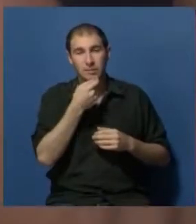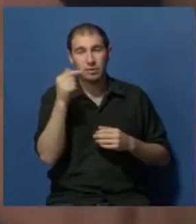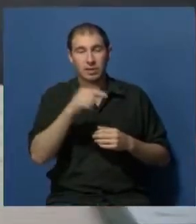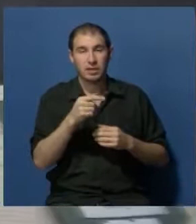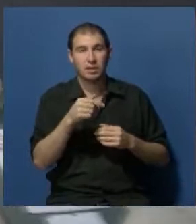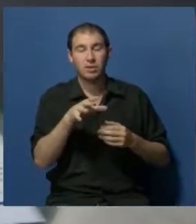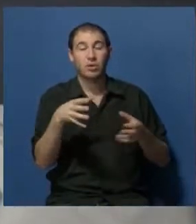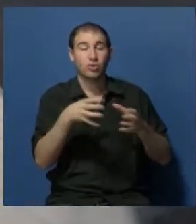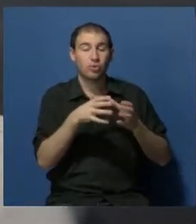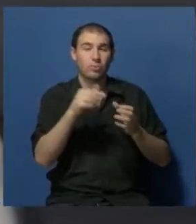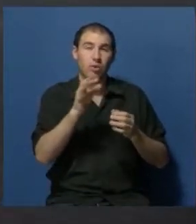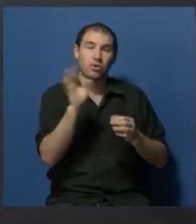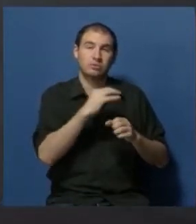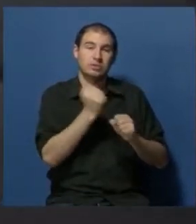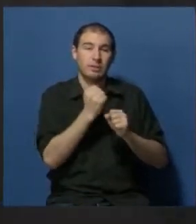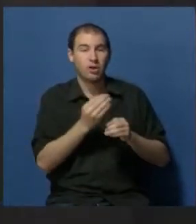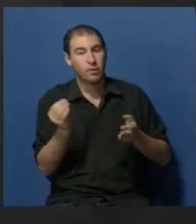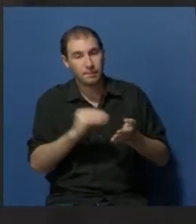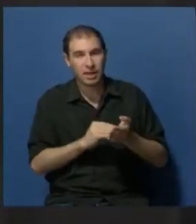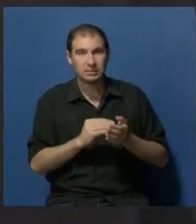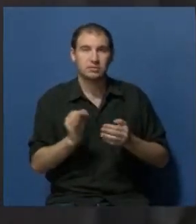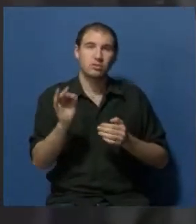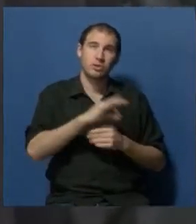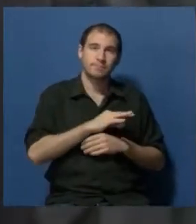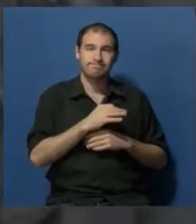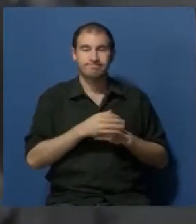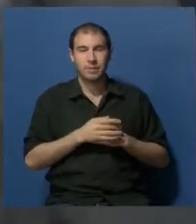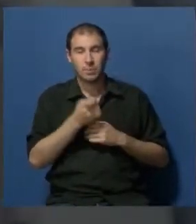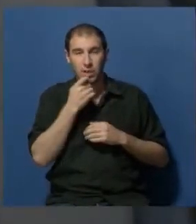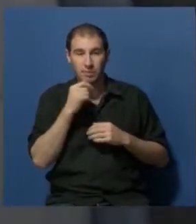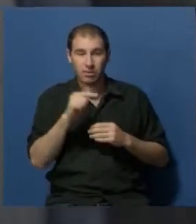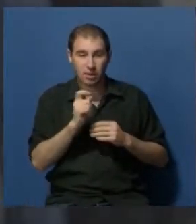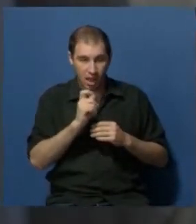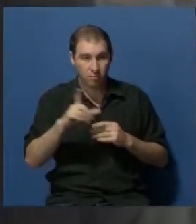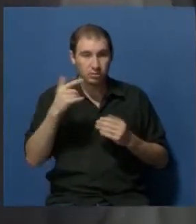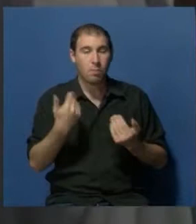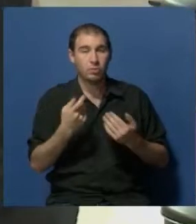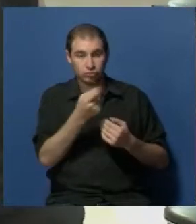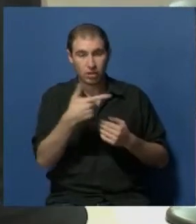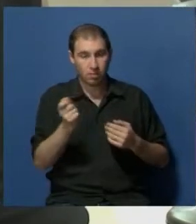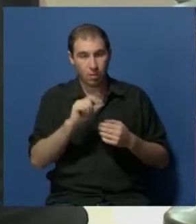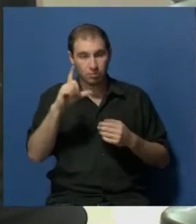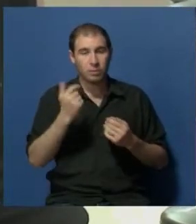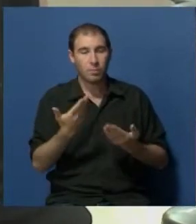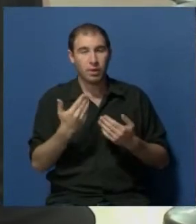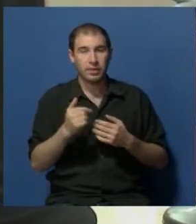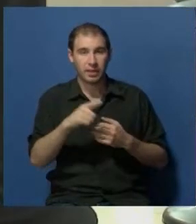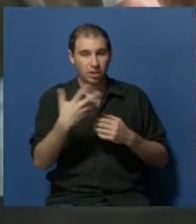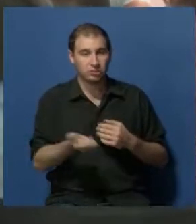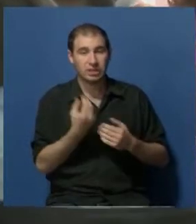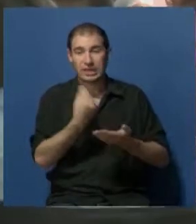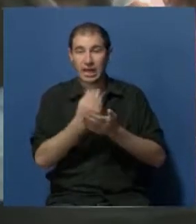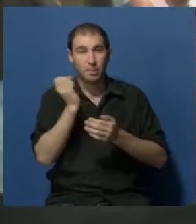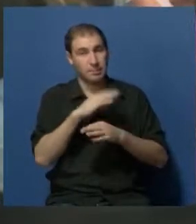horas extra o que tenían un trabajo adicional o que podían aumentar su sueldo accediendo a mejores